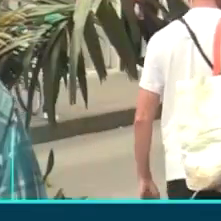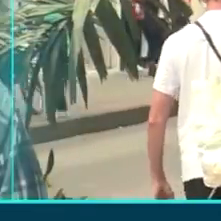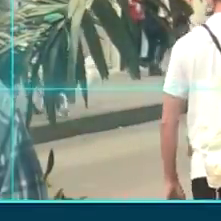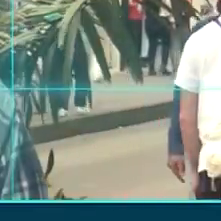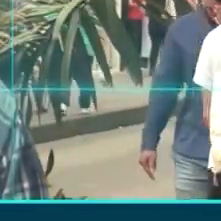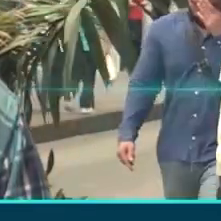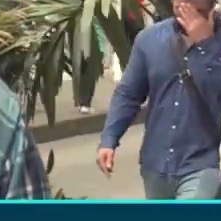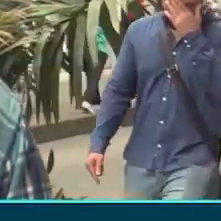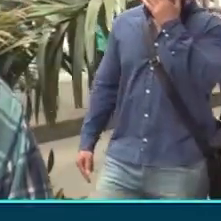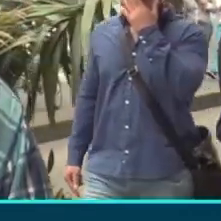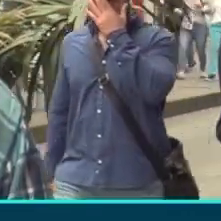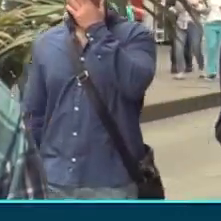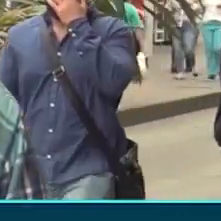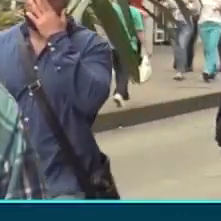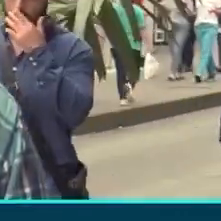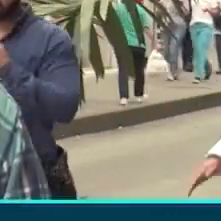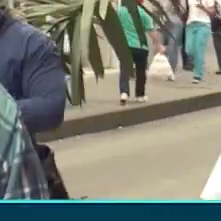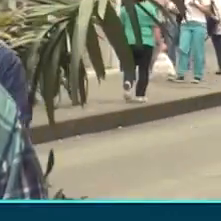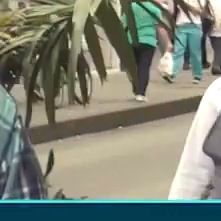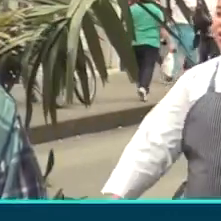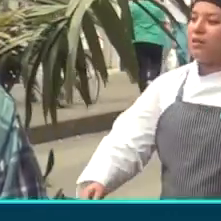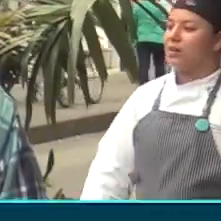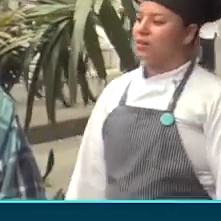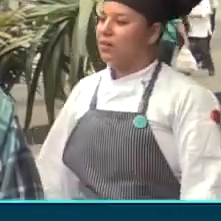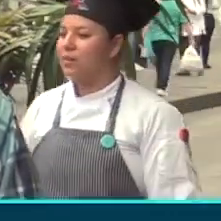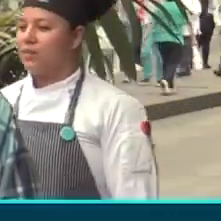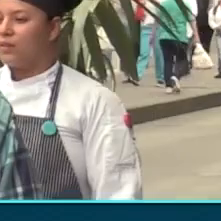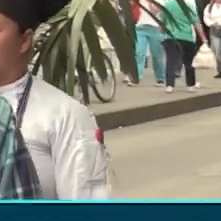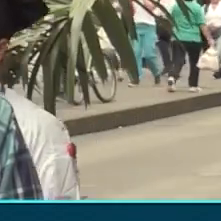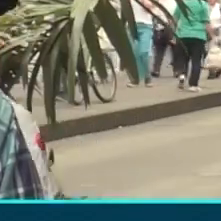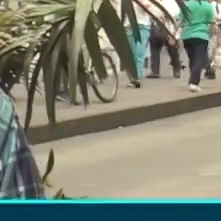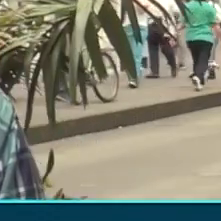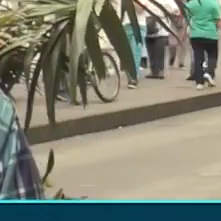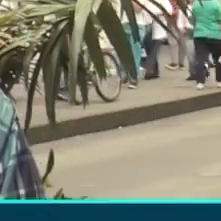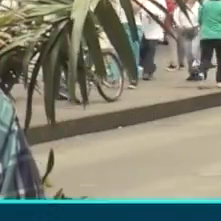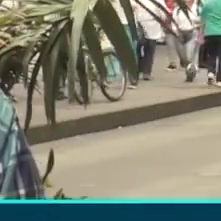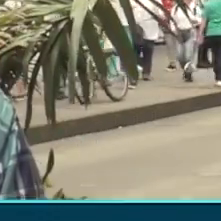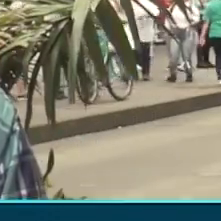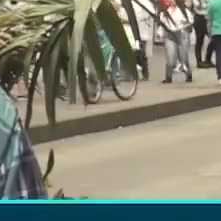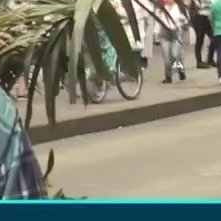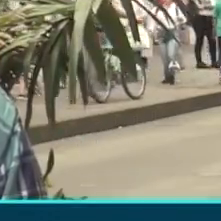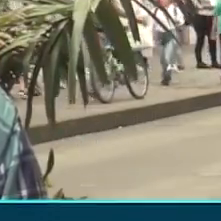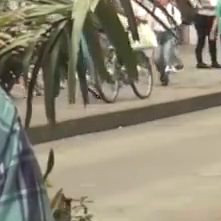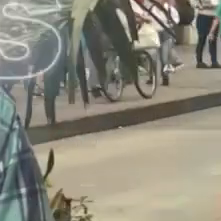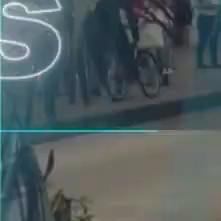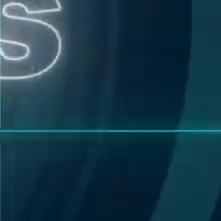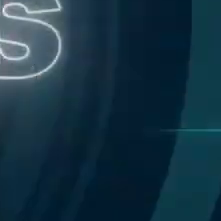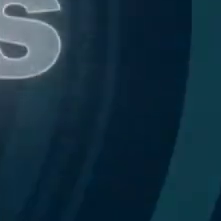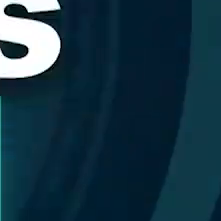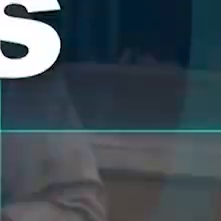Autoridades ultiman detalles para la jornada de protestas del día de mañana. Solo habrá ley seca en el municipio de Dos Quebradas.